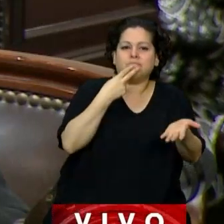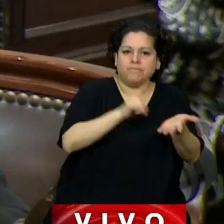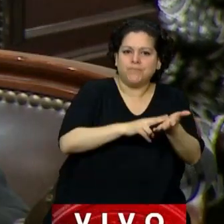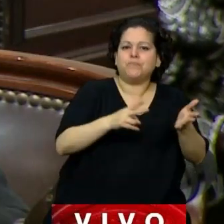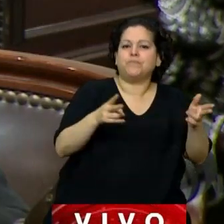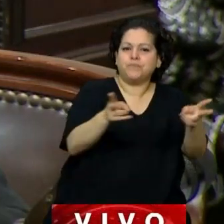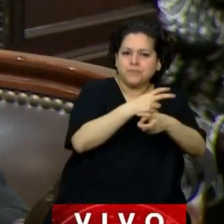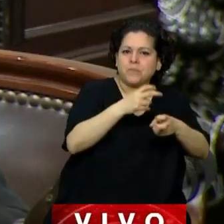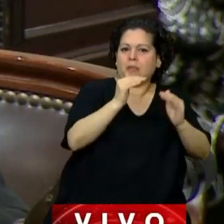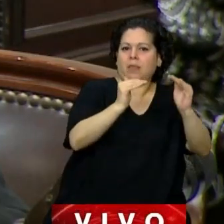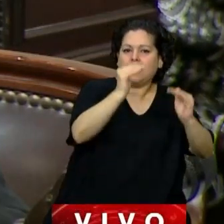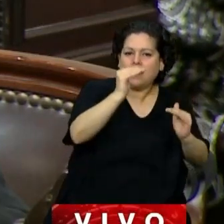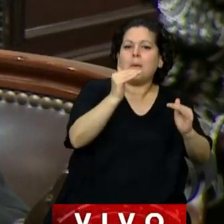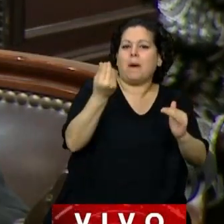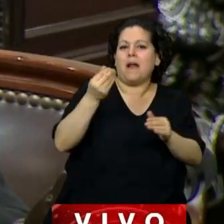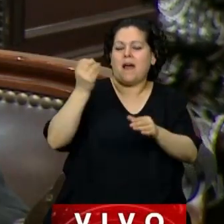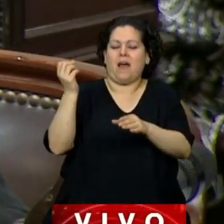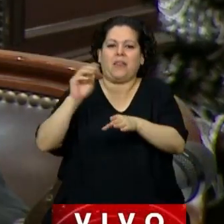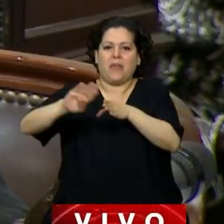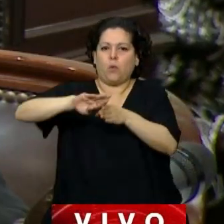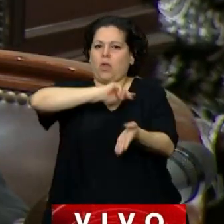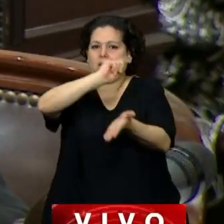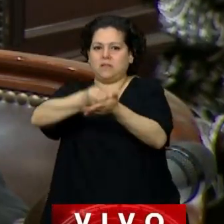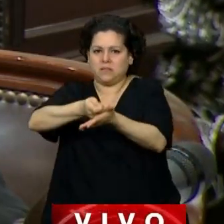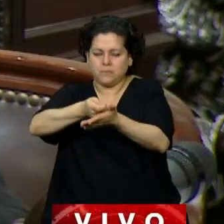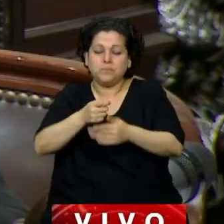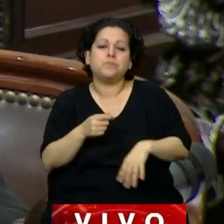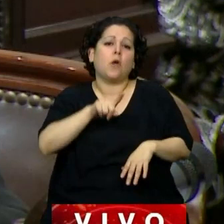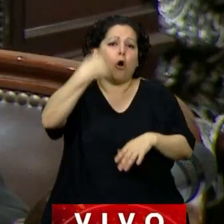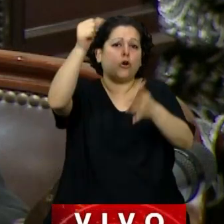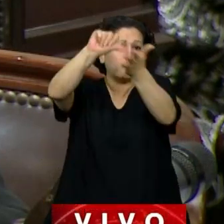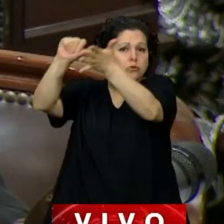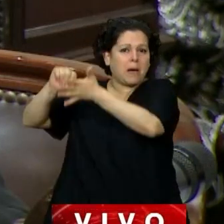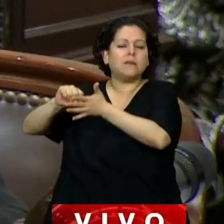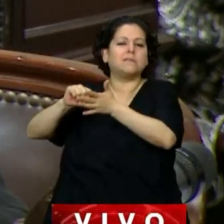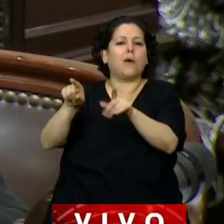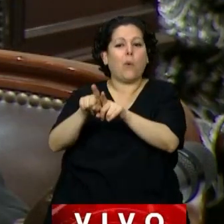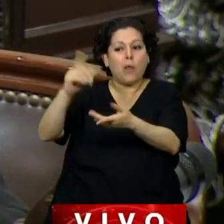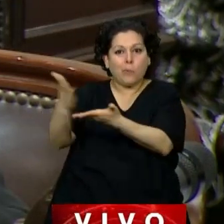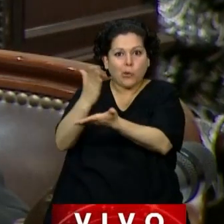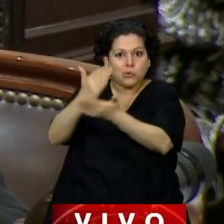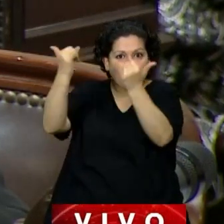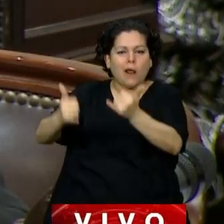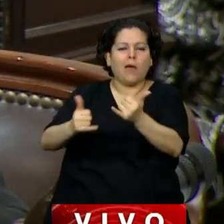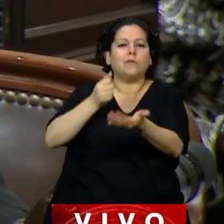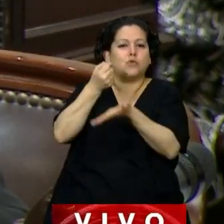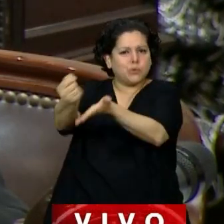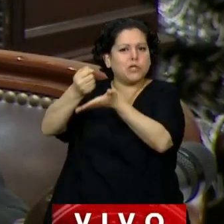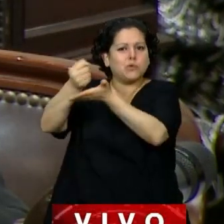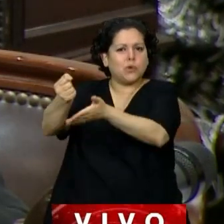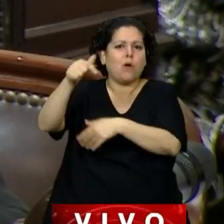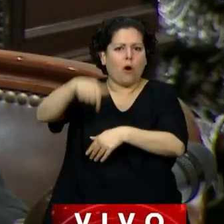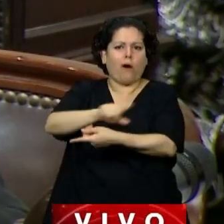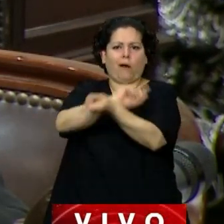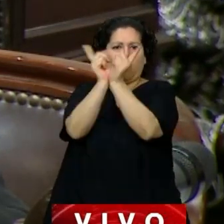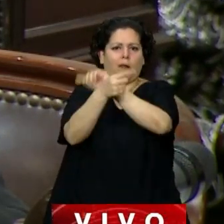deudas. Mientras que en otros países se subsidia la producción, acá hacemos exactamente lo contrario. Cobramos